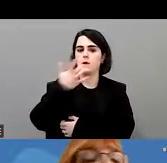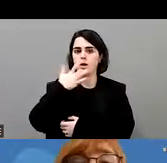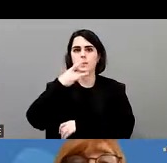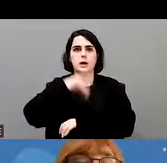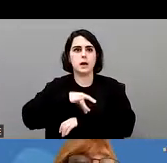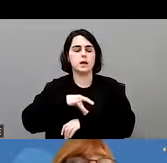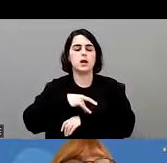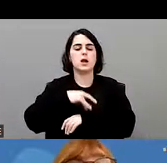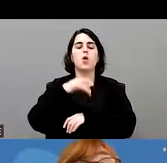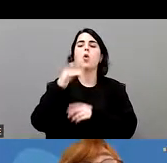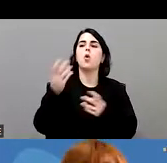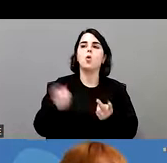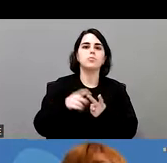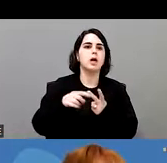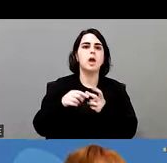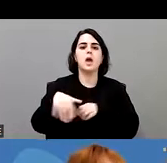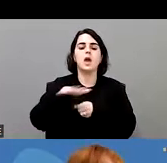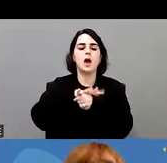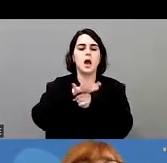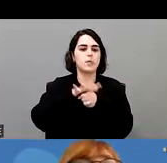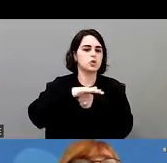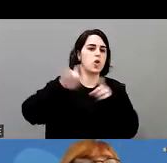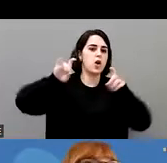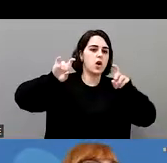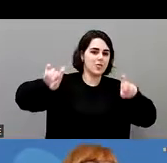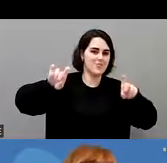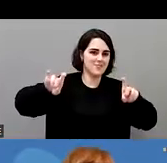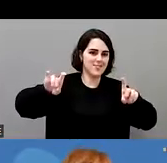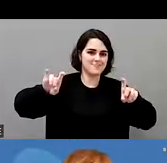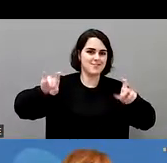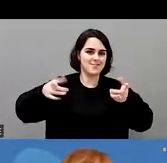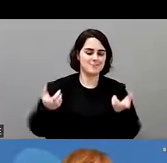médico, la médica, el ámbito educativo que ha salido,